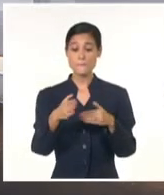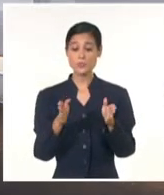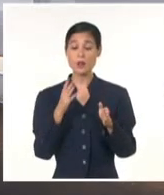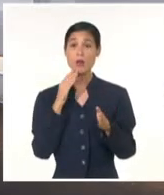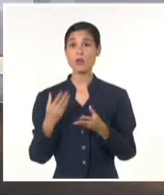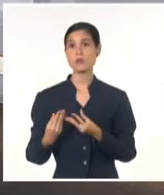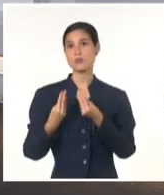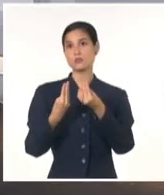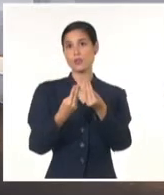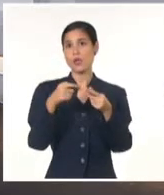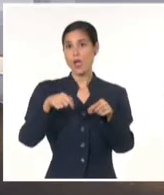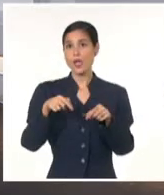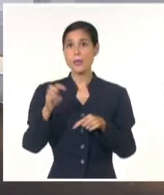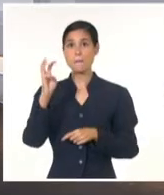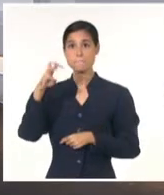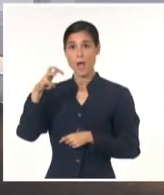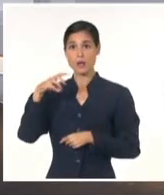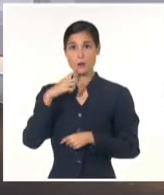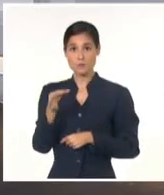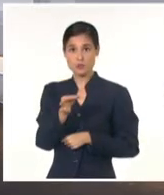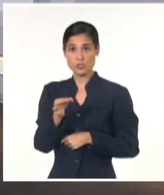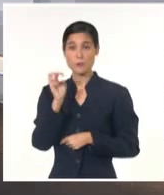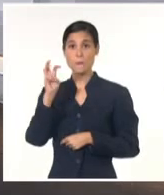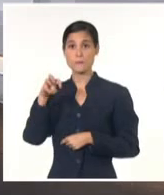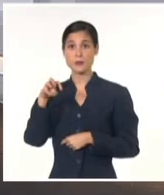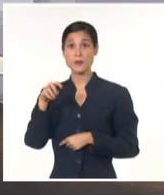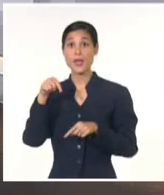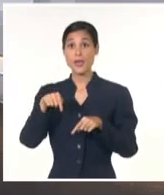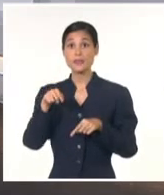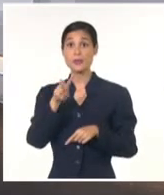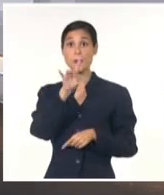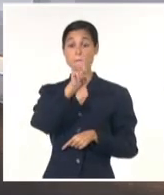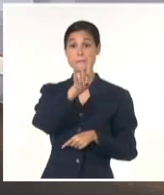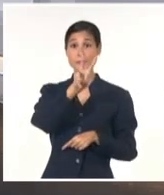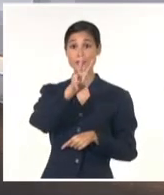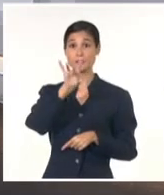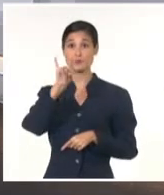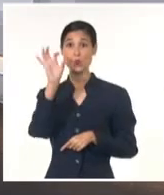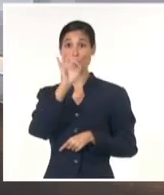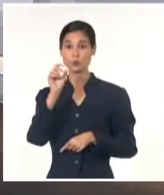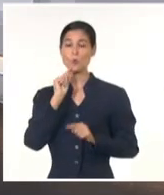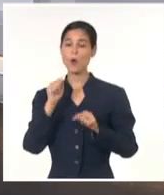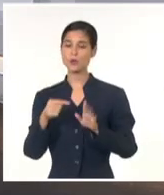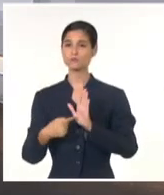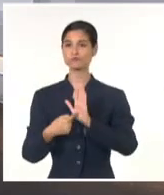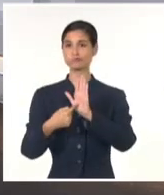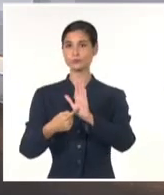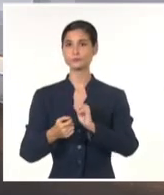será este martes 29 de octubre a las 11 de la mañana en la necrópolis de Colón. Llegue a sus